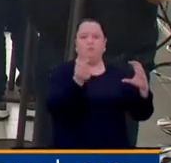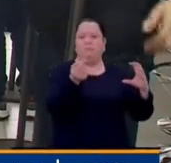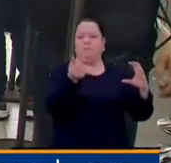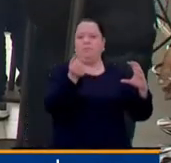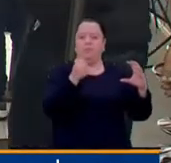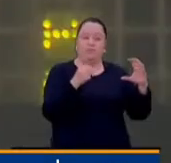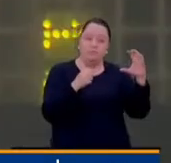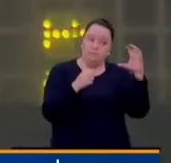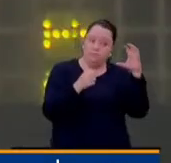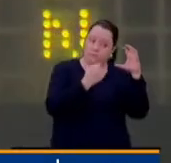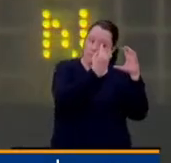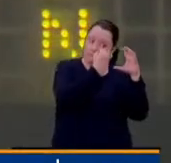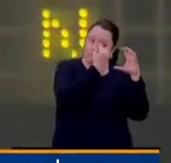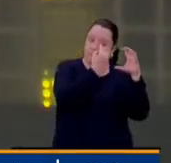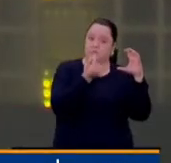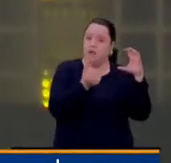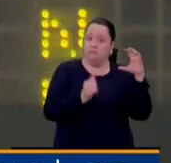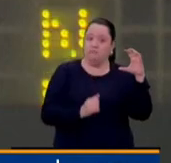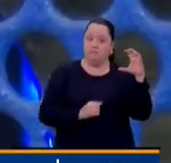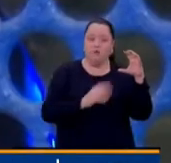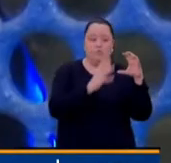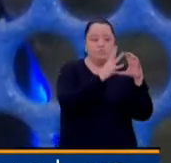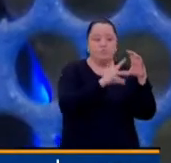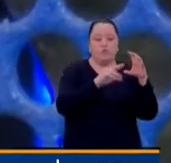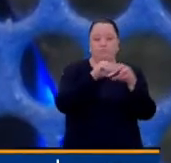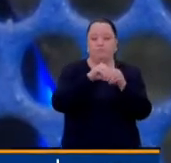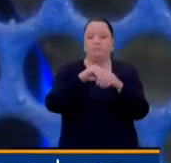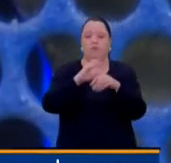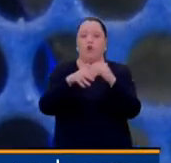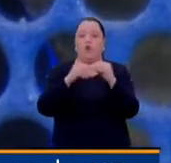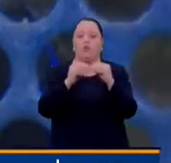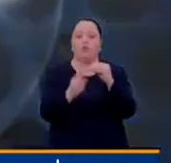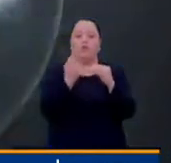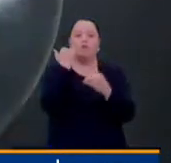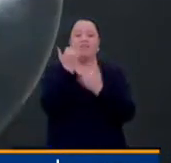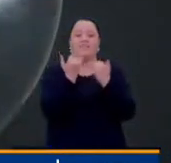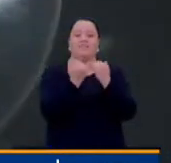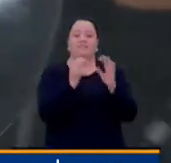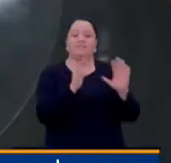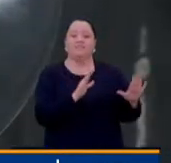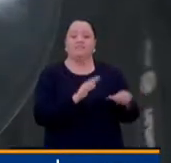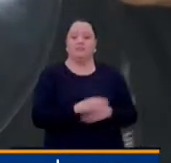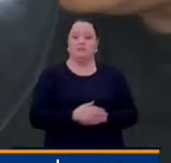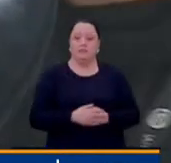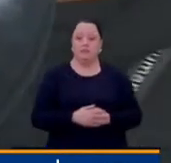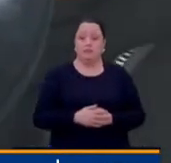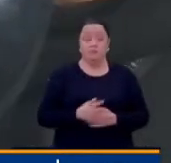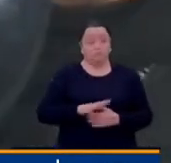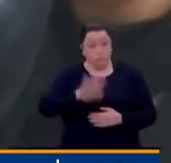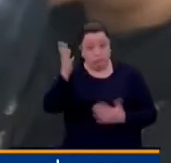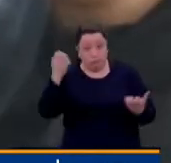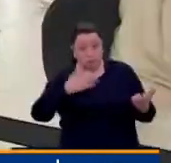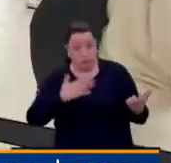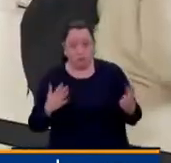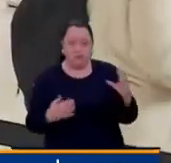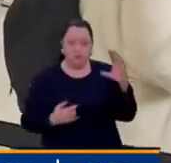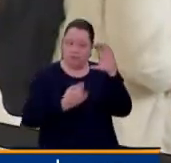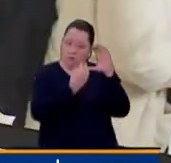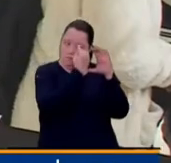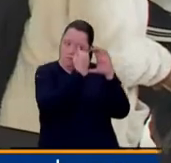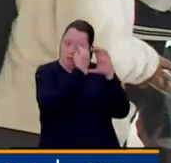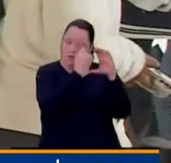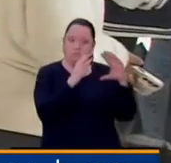sus ojos. El dato se convierte en un código único de identidad. Y al final, quien voluntariamente se somete a la lectura de su mirada, recibe